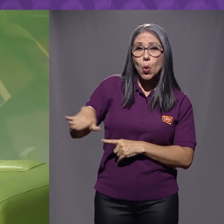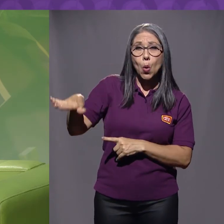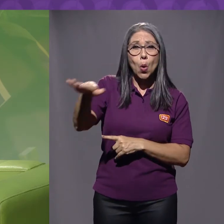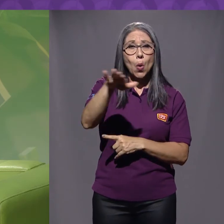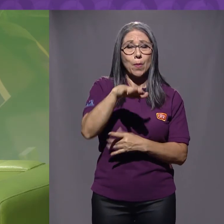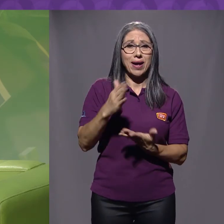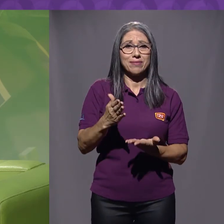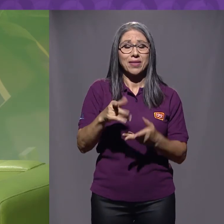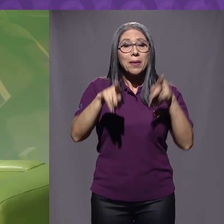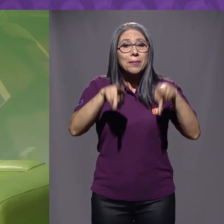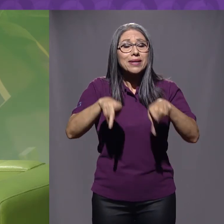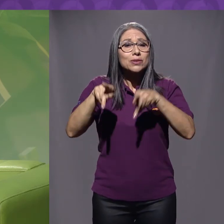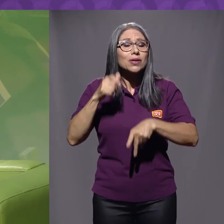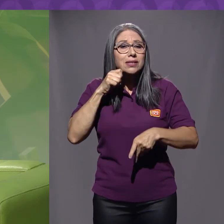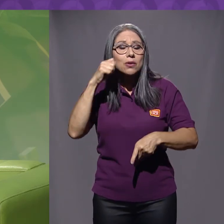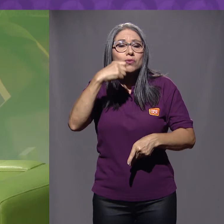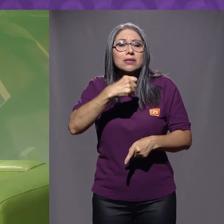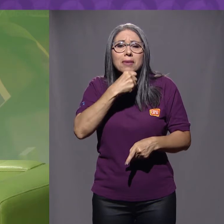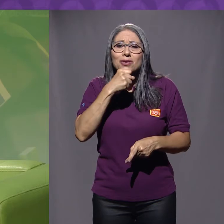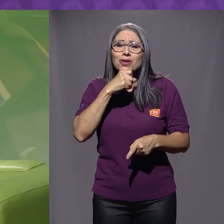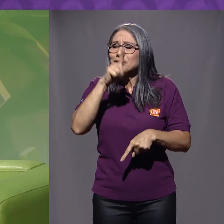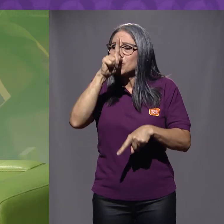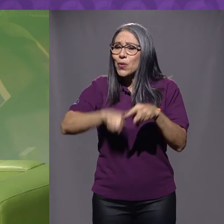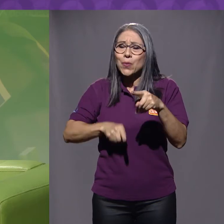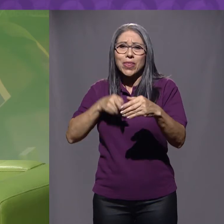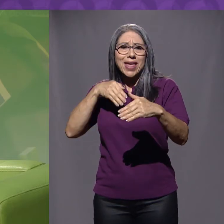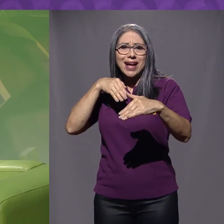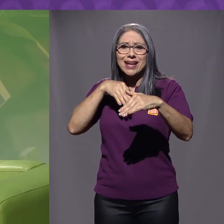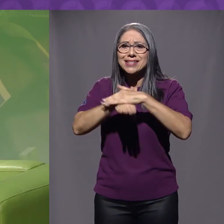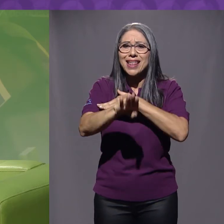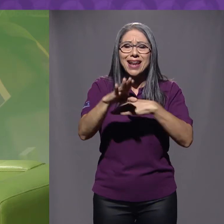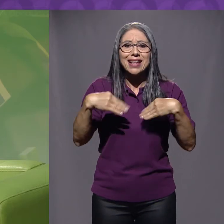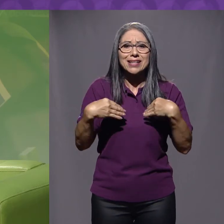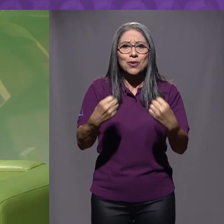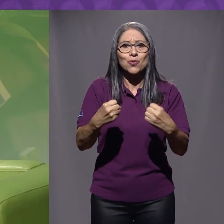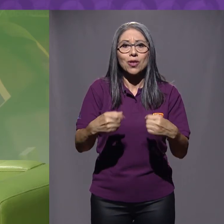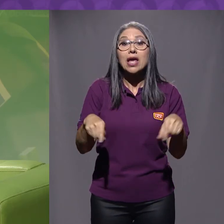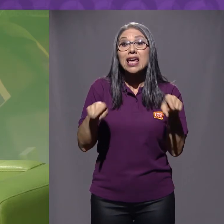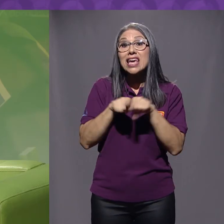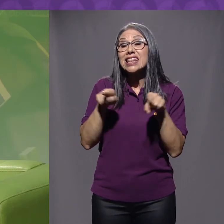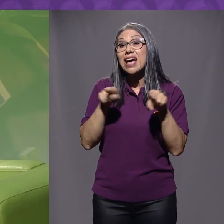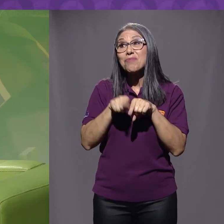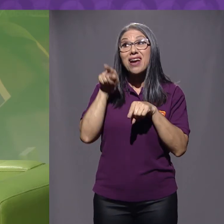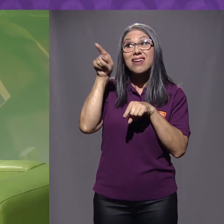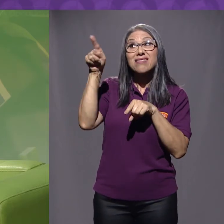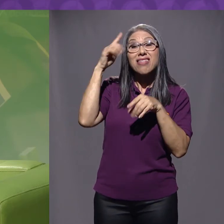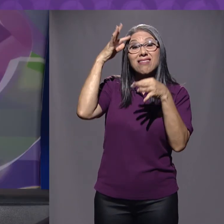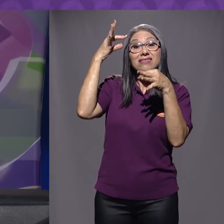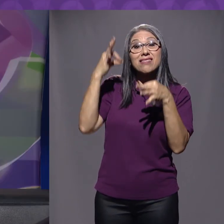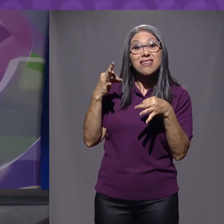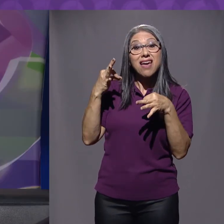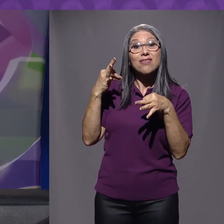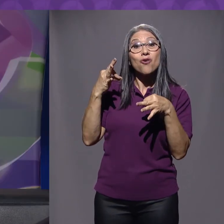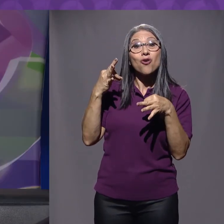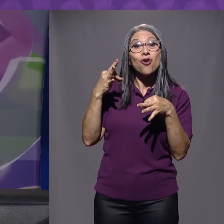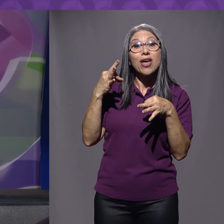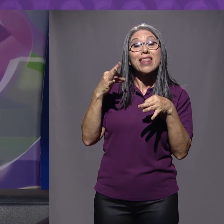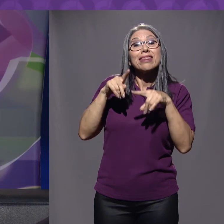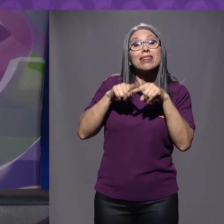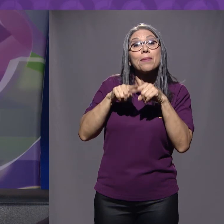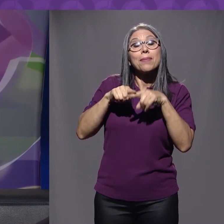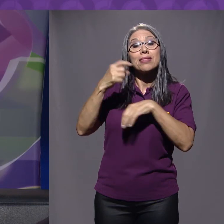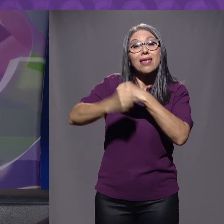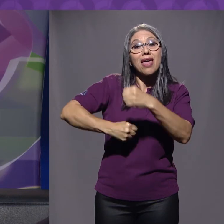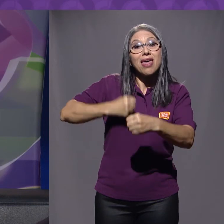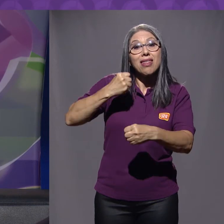de inacceso a servicios de salud a personas adultas mayores y de la edad como un criterio, ¿verdad?, para la designación de